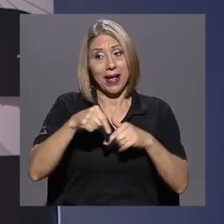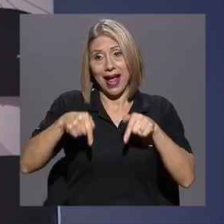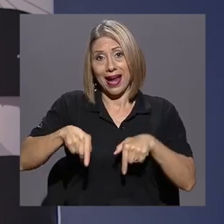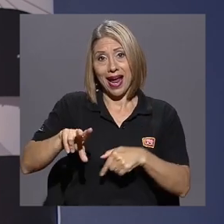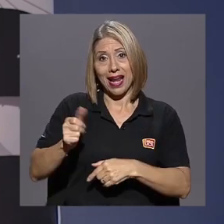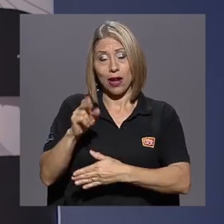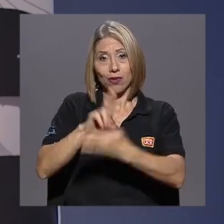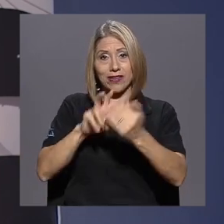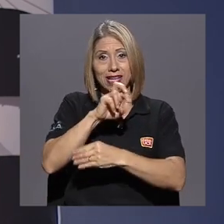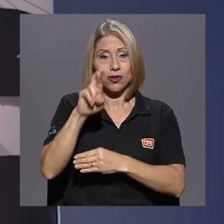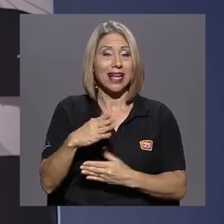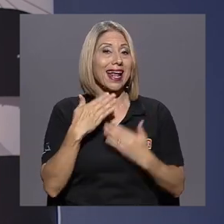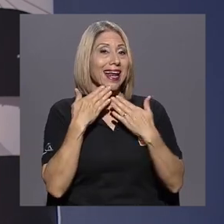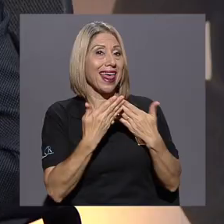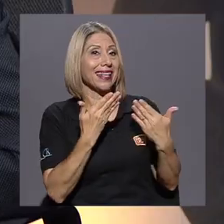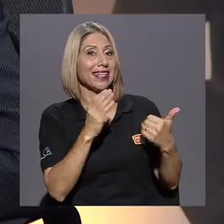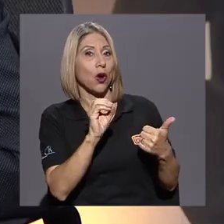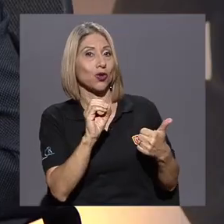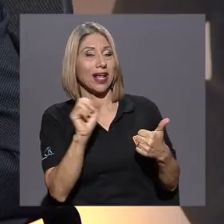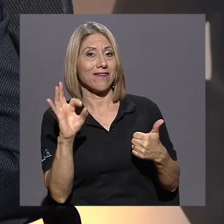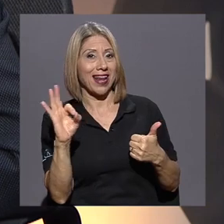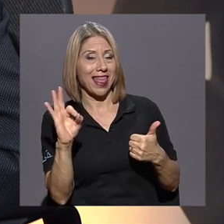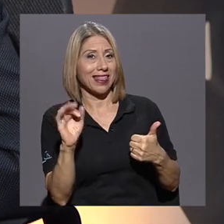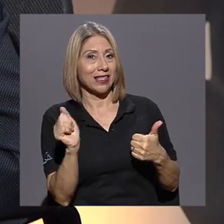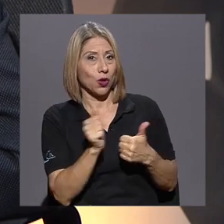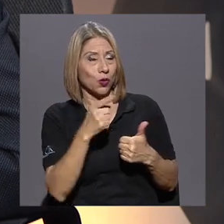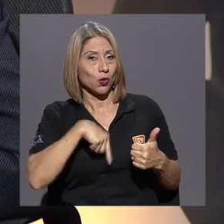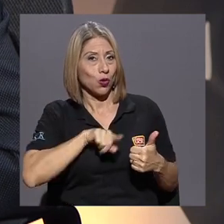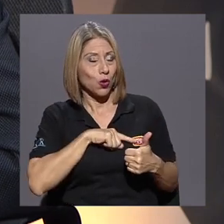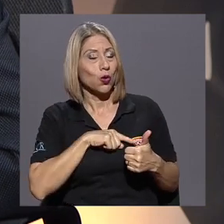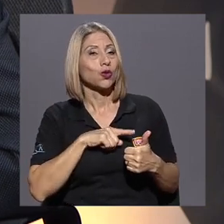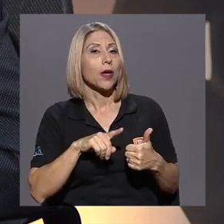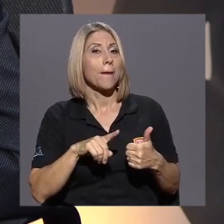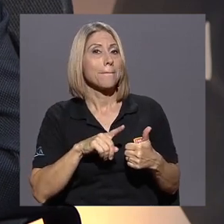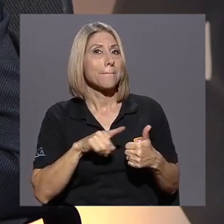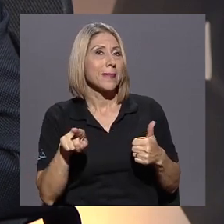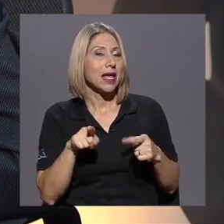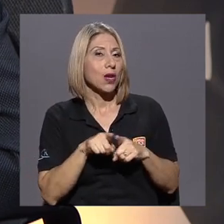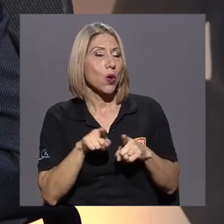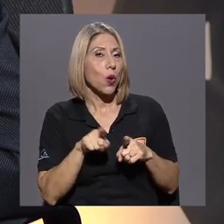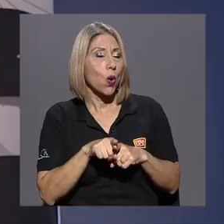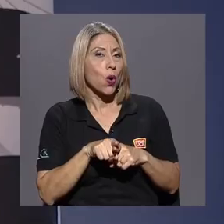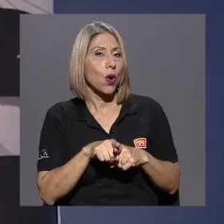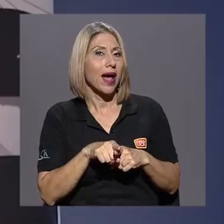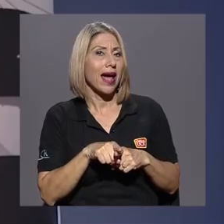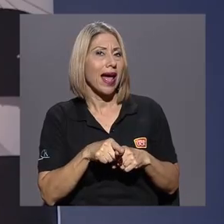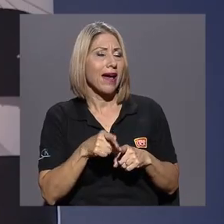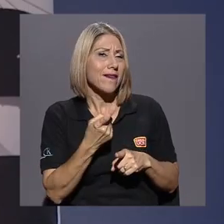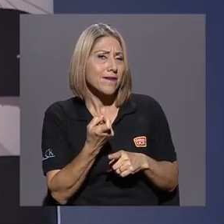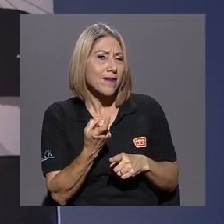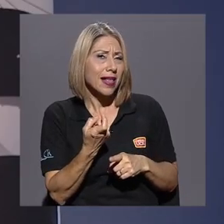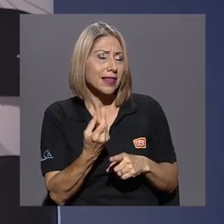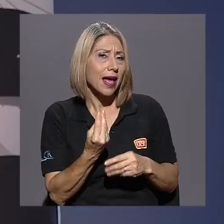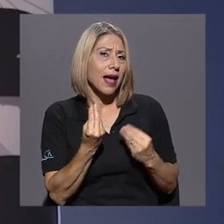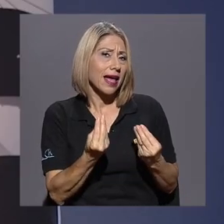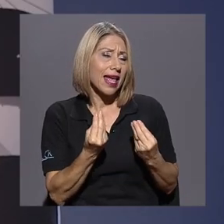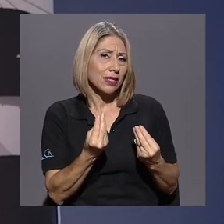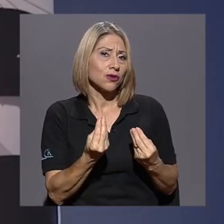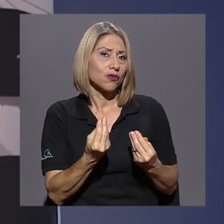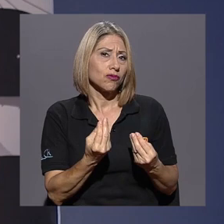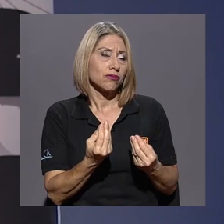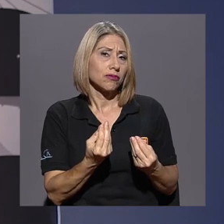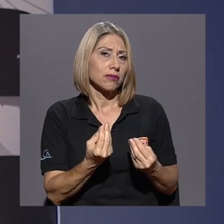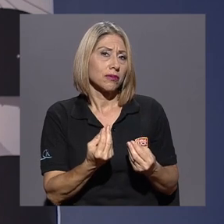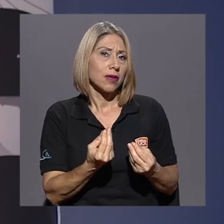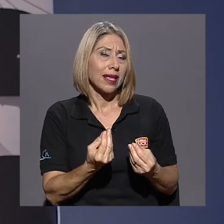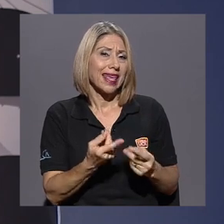Rica agradecerle a don Oscar Fernández por estar con nosotros, pero sobre todo porque hace mucha falta eso, casualmente,